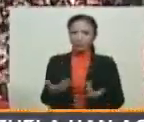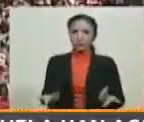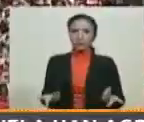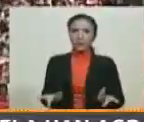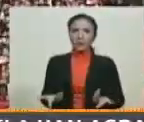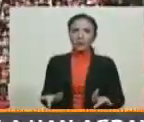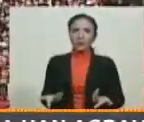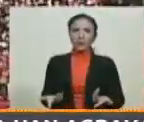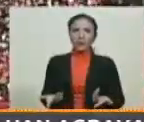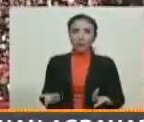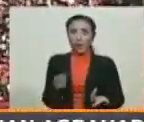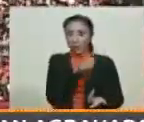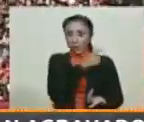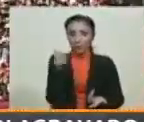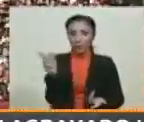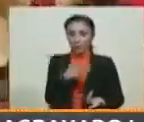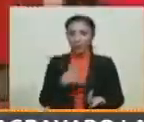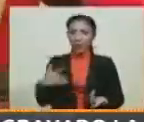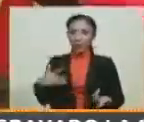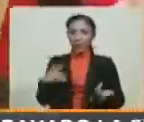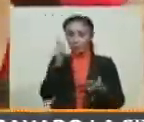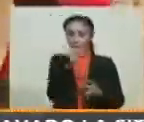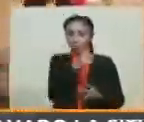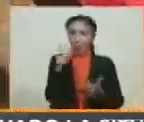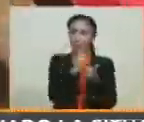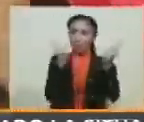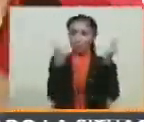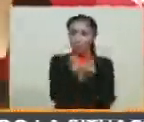ustedes quieren un gran cambio académico